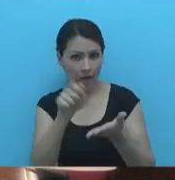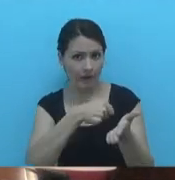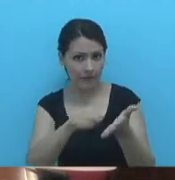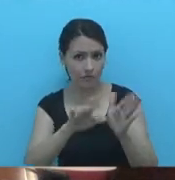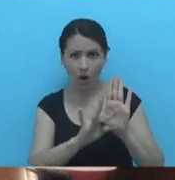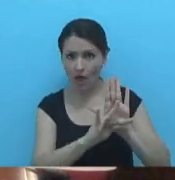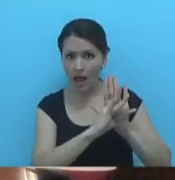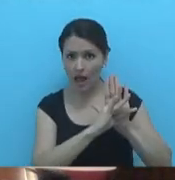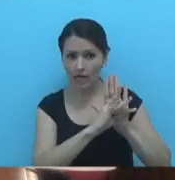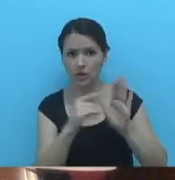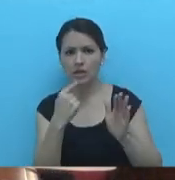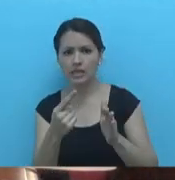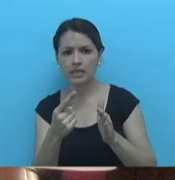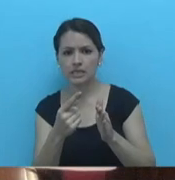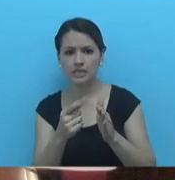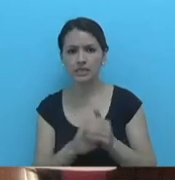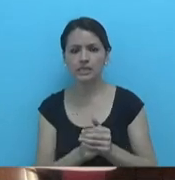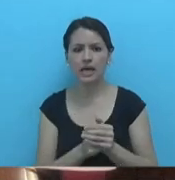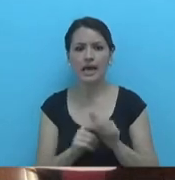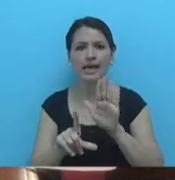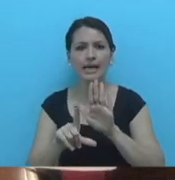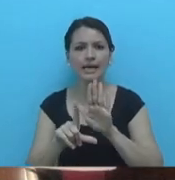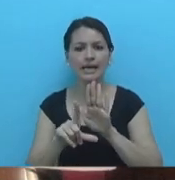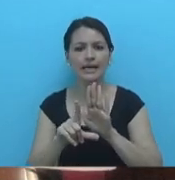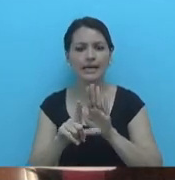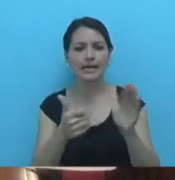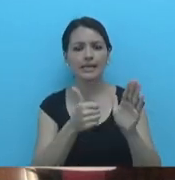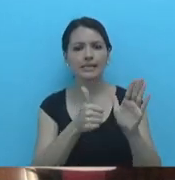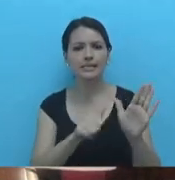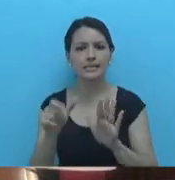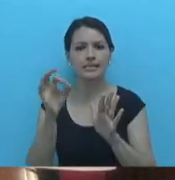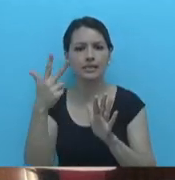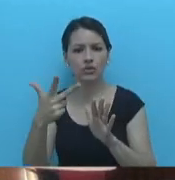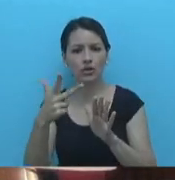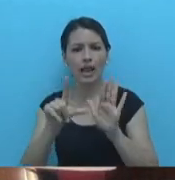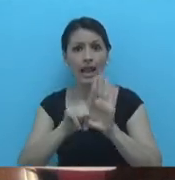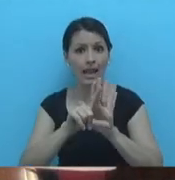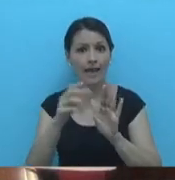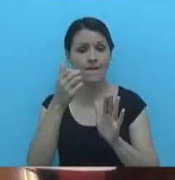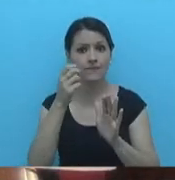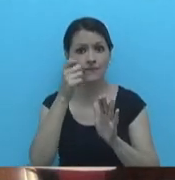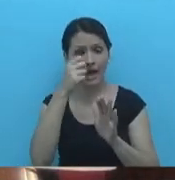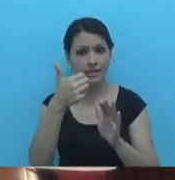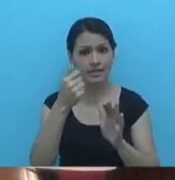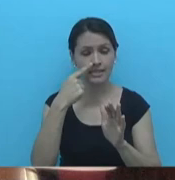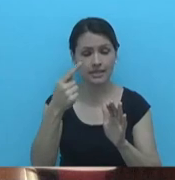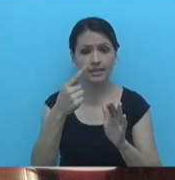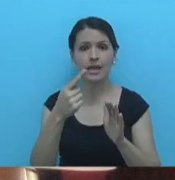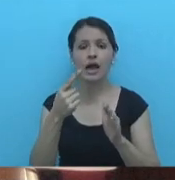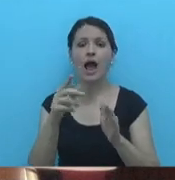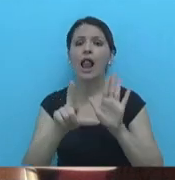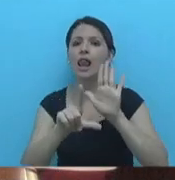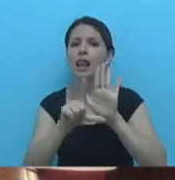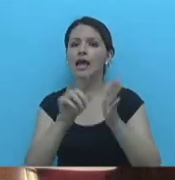vincula con la derogación del 603-2013, que es el decreto de reglamentación de la Ley 26.657 de Salud Mental, la